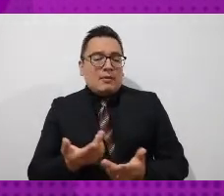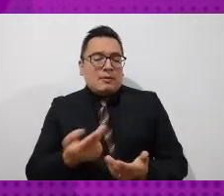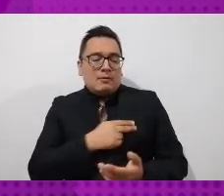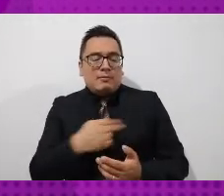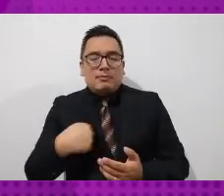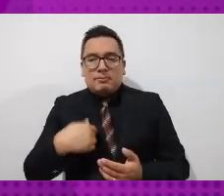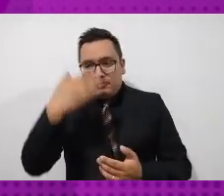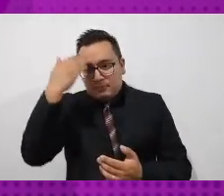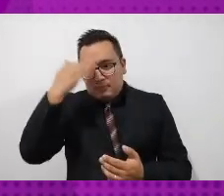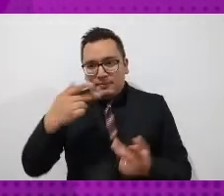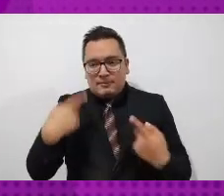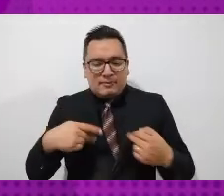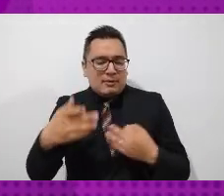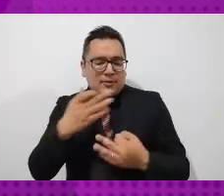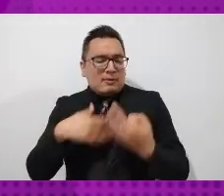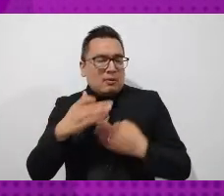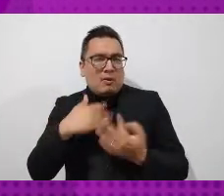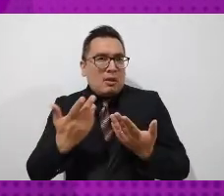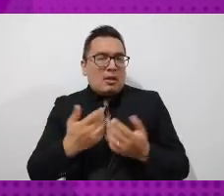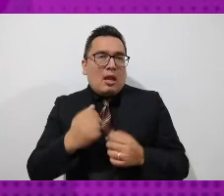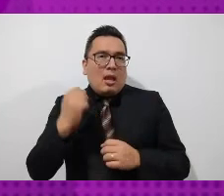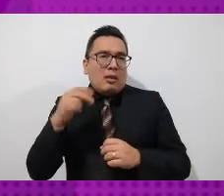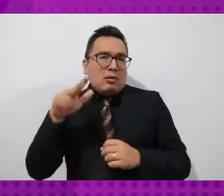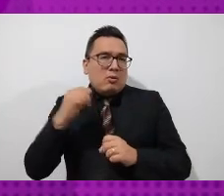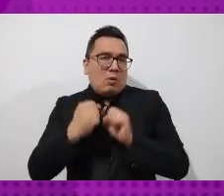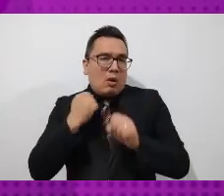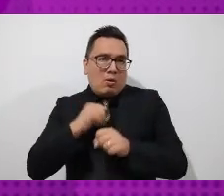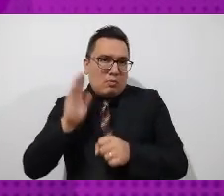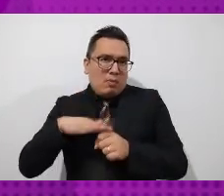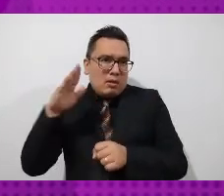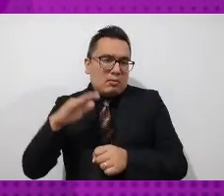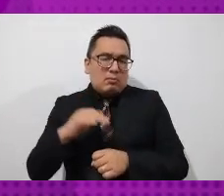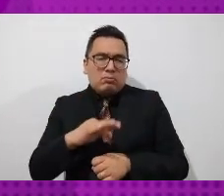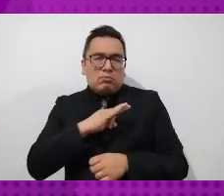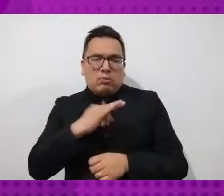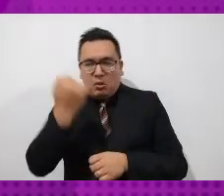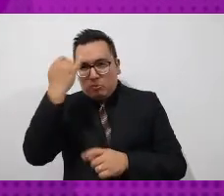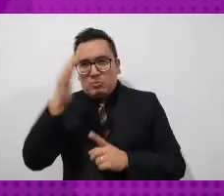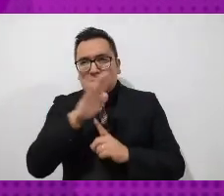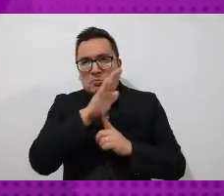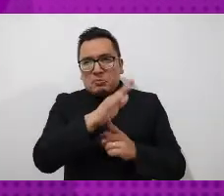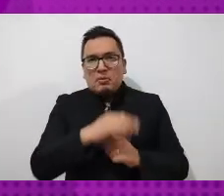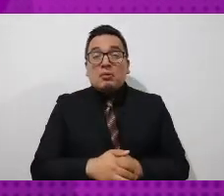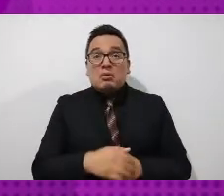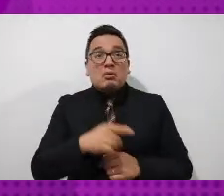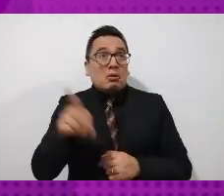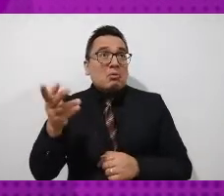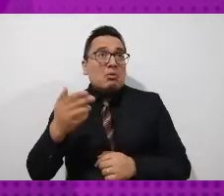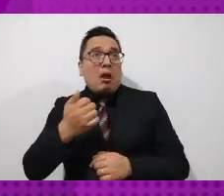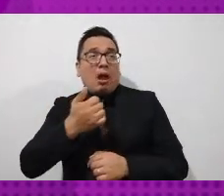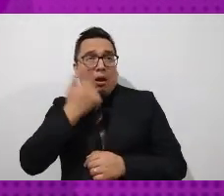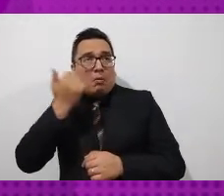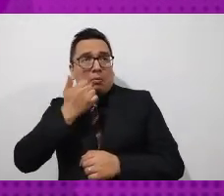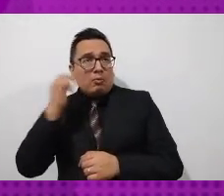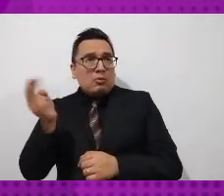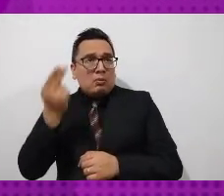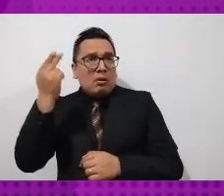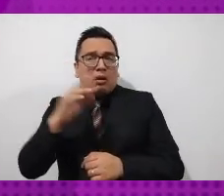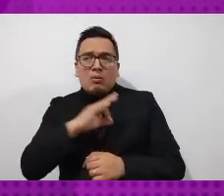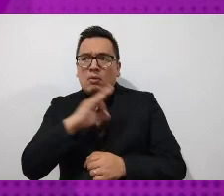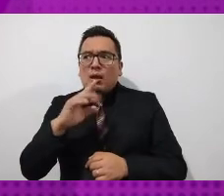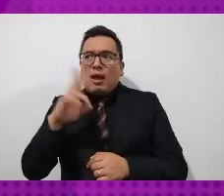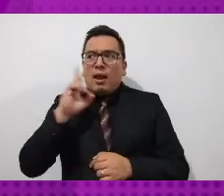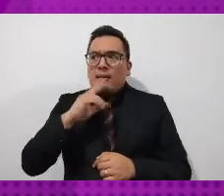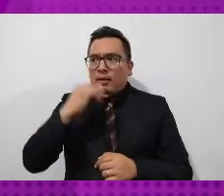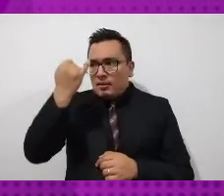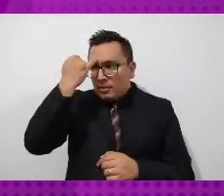ciudadano mayor con sus 18 años cumplidos lo puede hacer. Y un estudiante puede dar una visión lateral que a lo